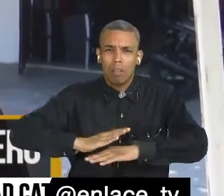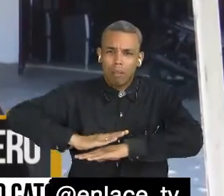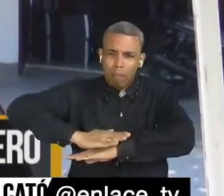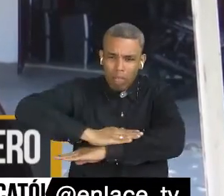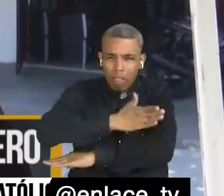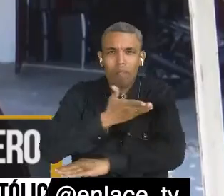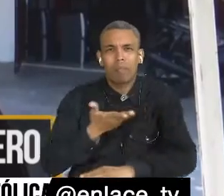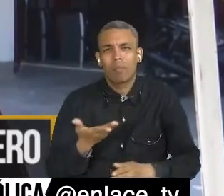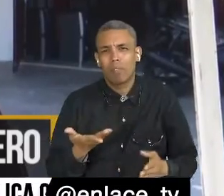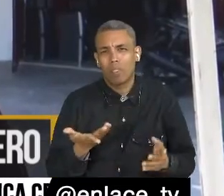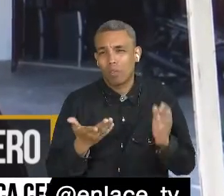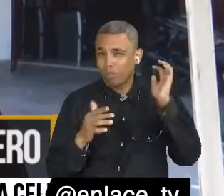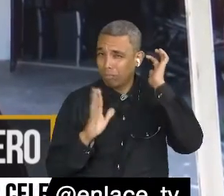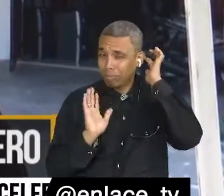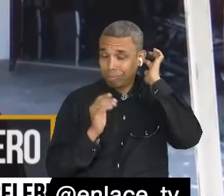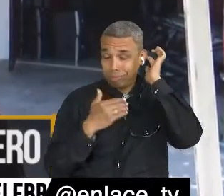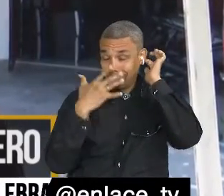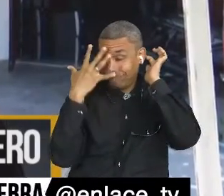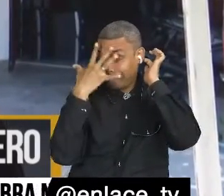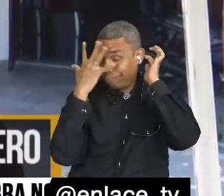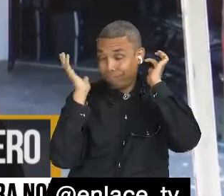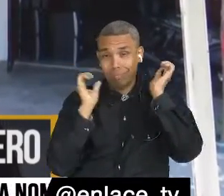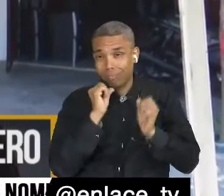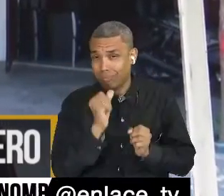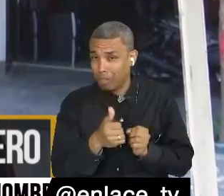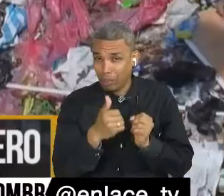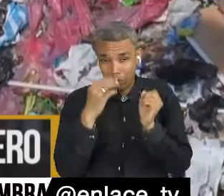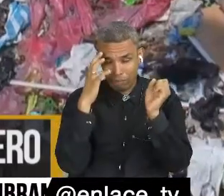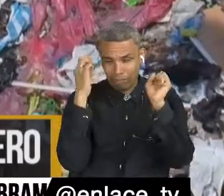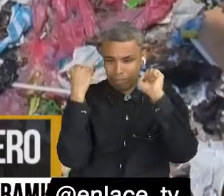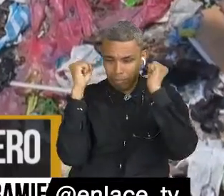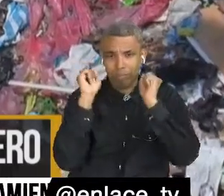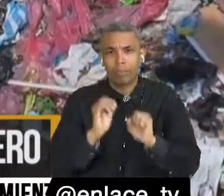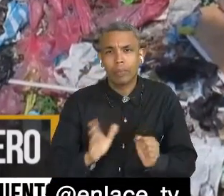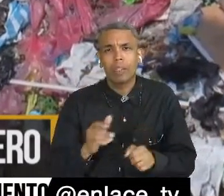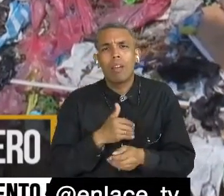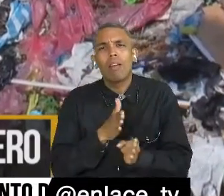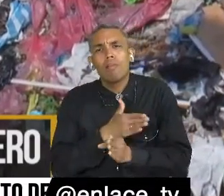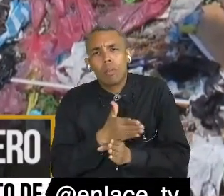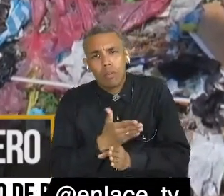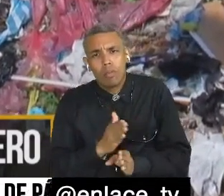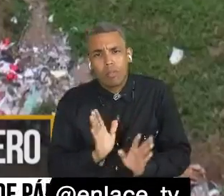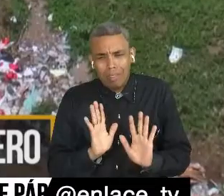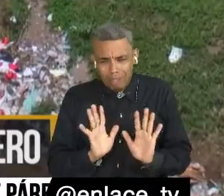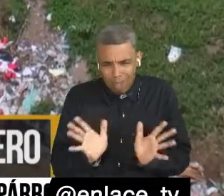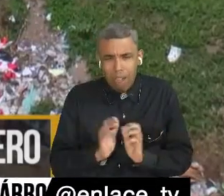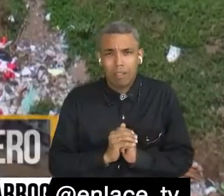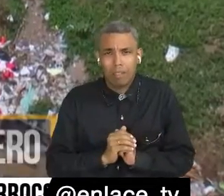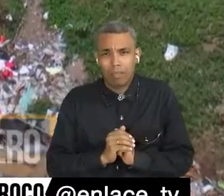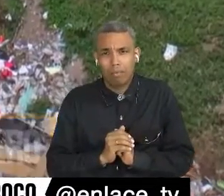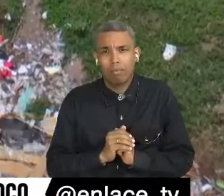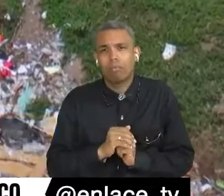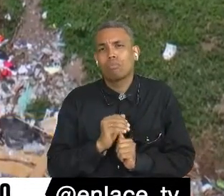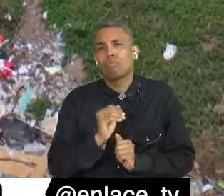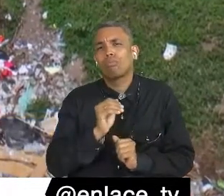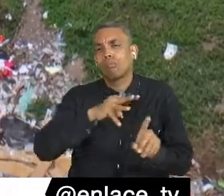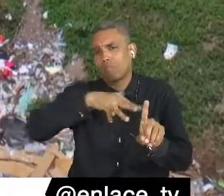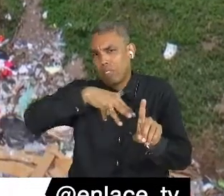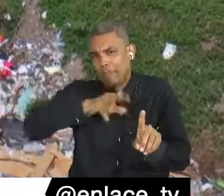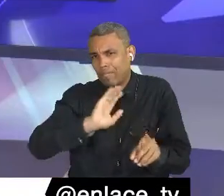llama delincuencia, nos llama roedores, nos llama de toda esta cuestión. Esta problemática ya cumplió en esta zona más de 3 meses.